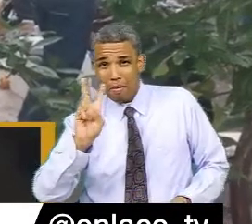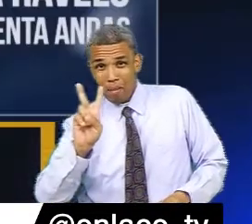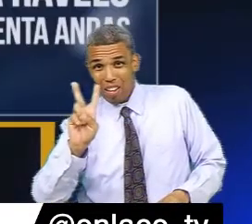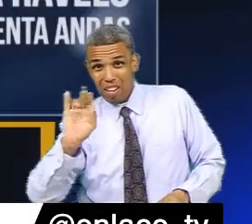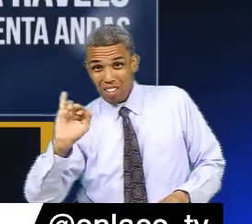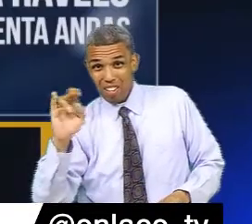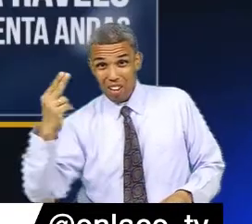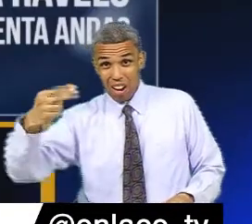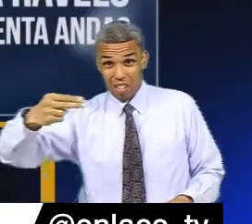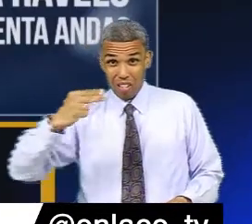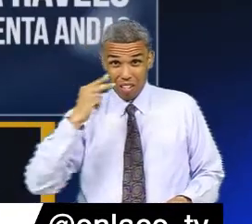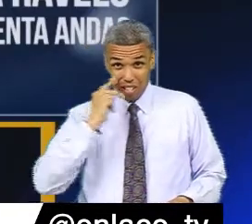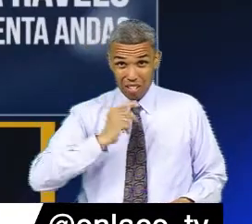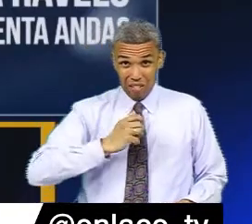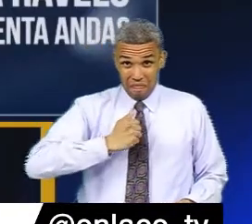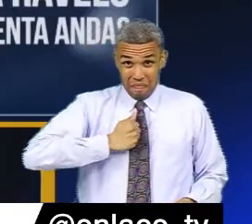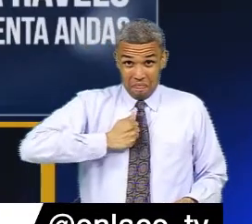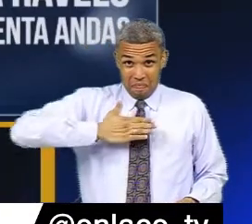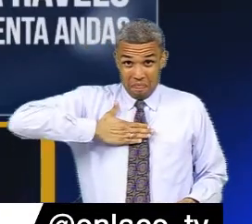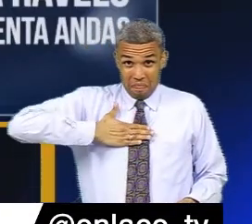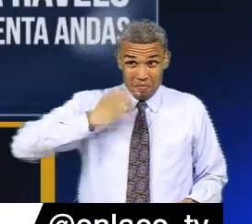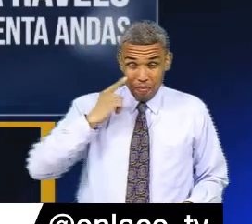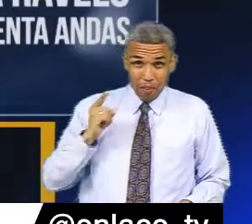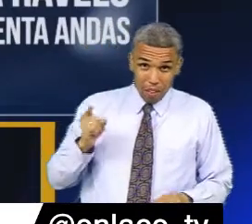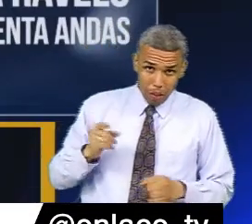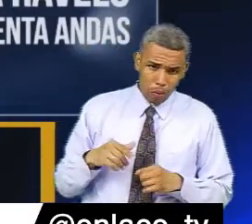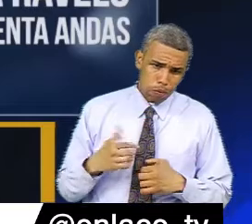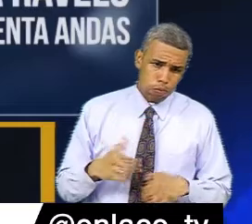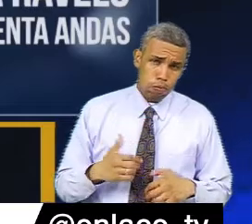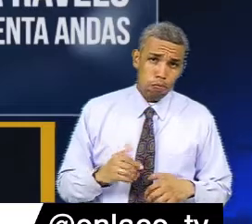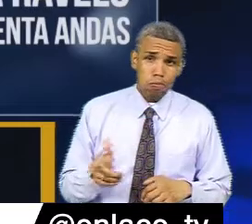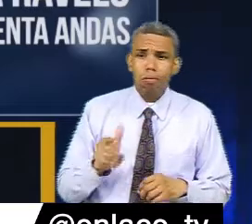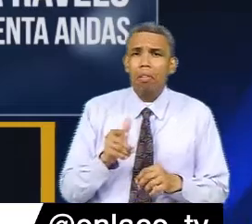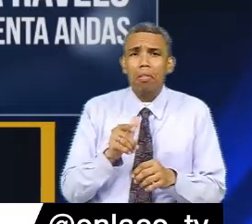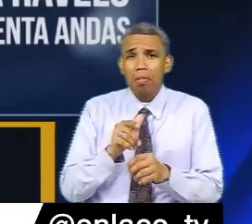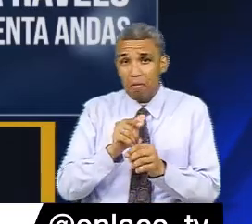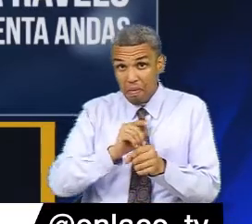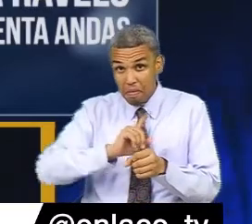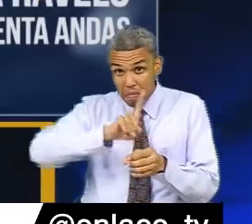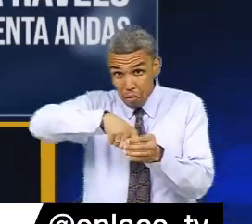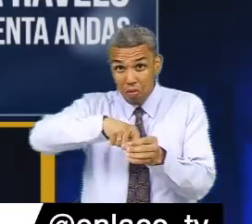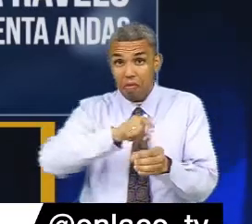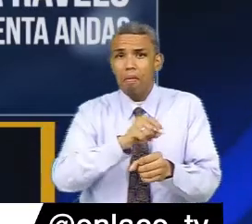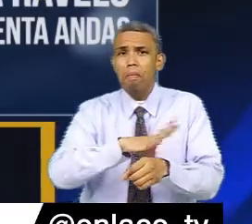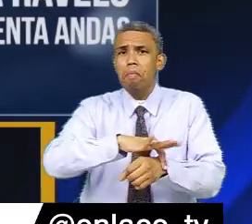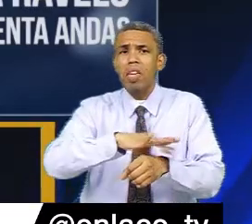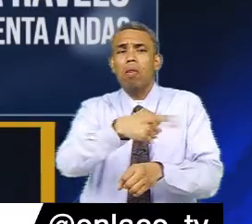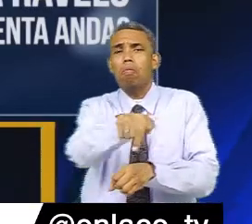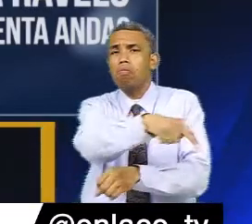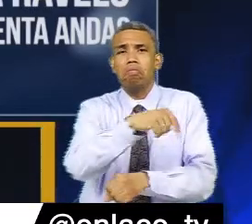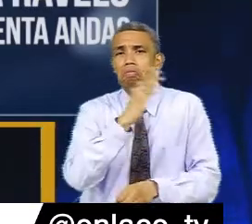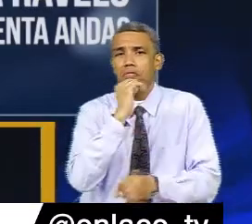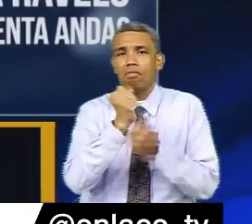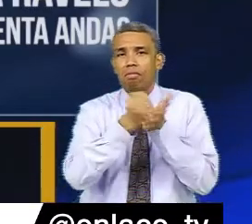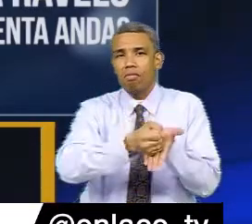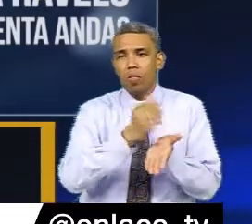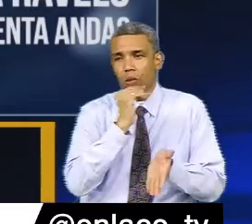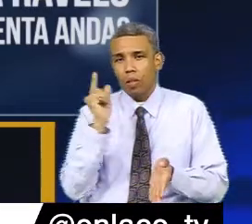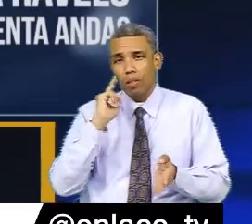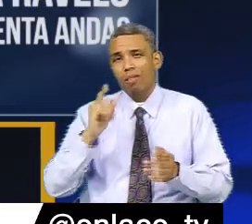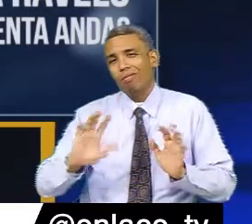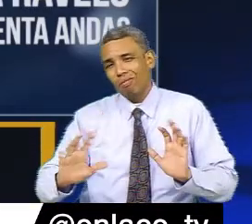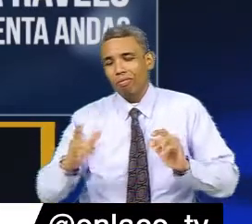ANDAS viene haciendo un acompañamiento frecuente a estas personas habitantes de las calles, ya que parece que son